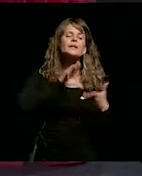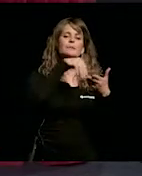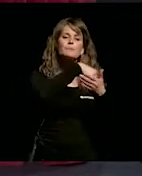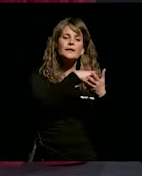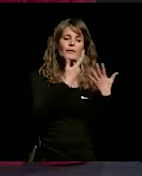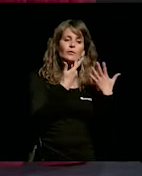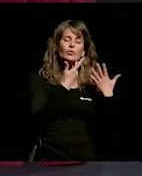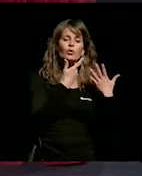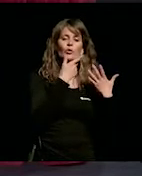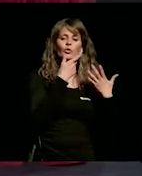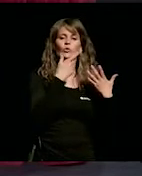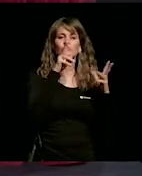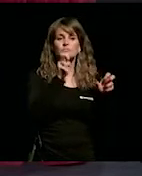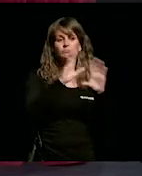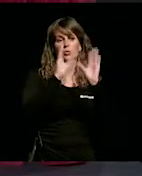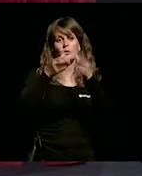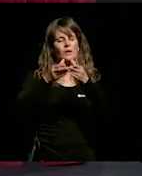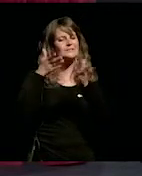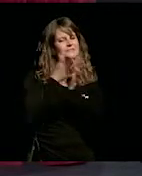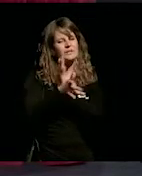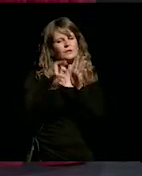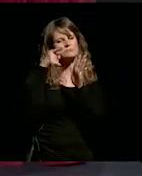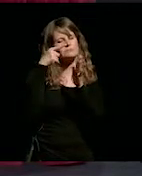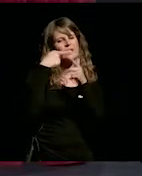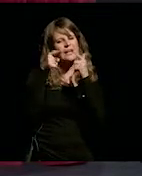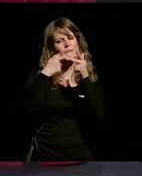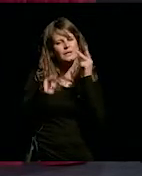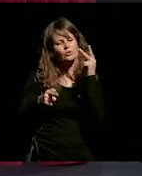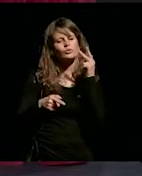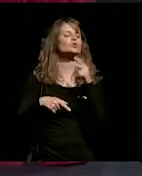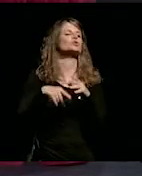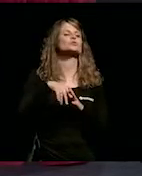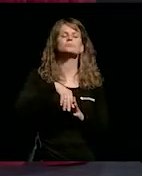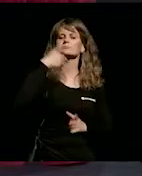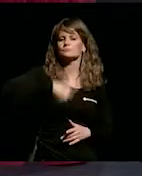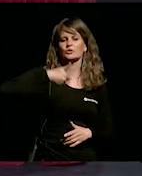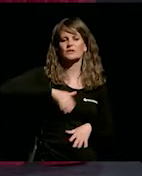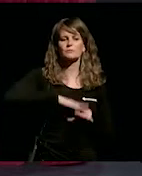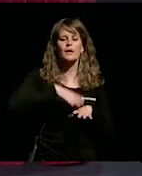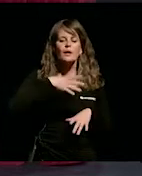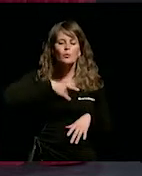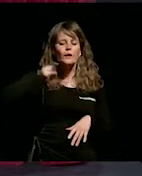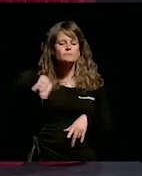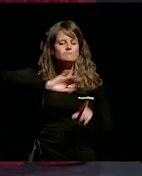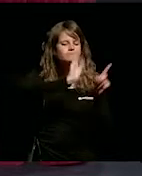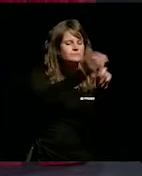comunidad son elementos críticos para encontrar algo que pueda inspirarlos.